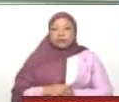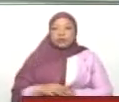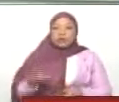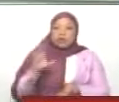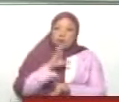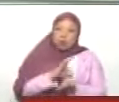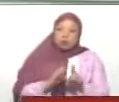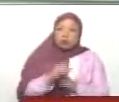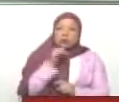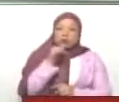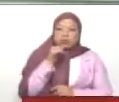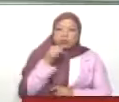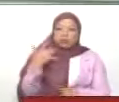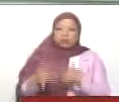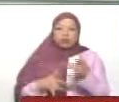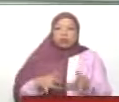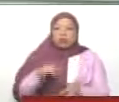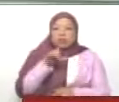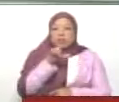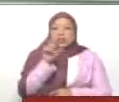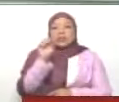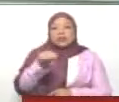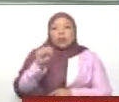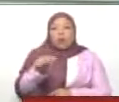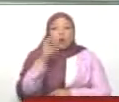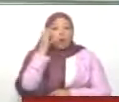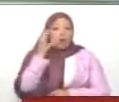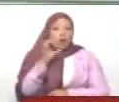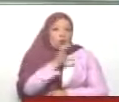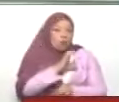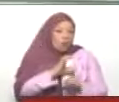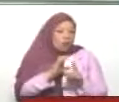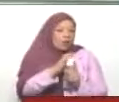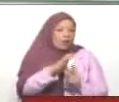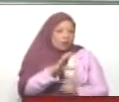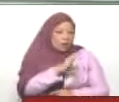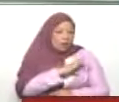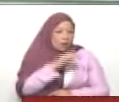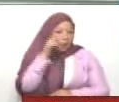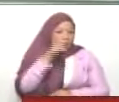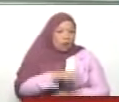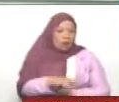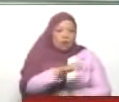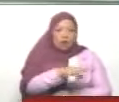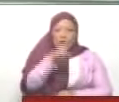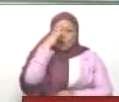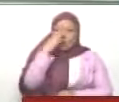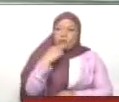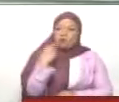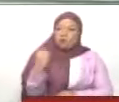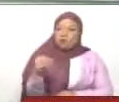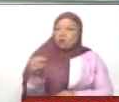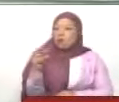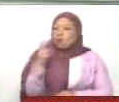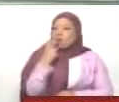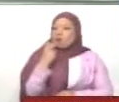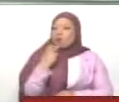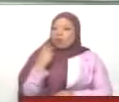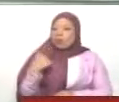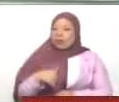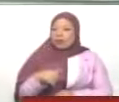consigna, esto sí es cultura, cultura popular. El tequeño es de los teques y no de por